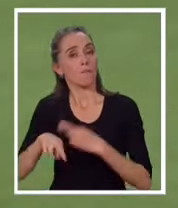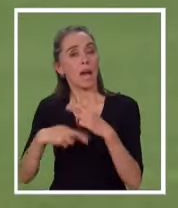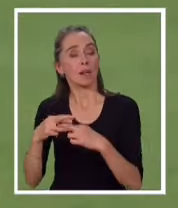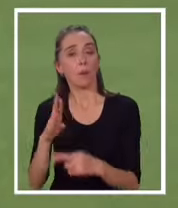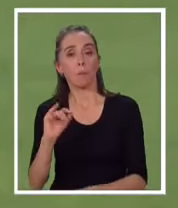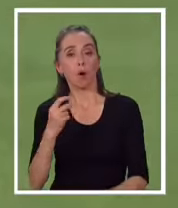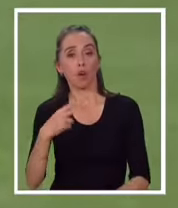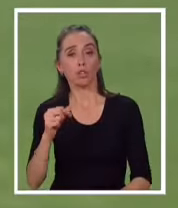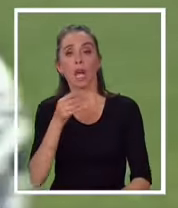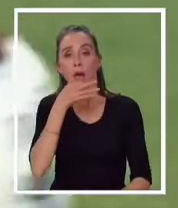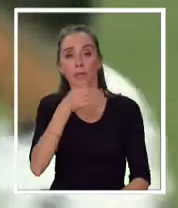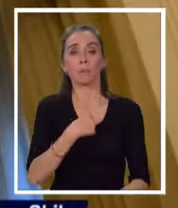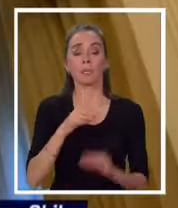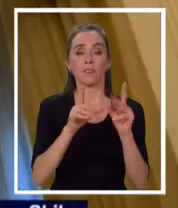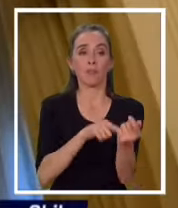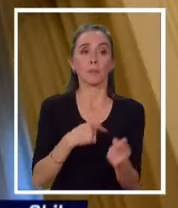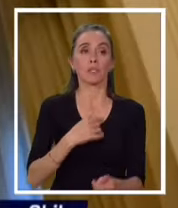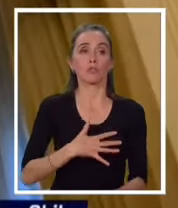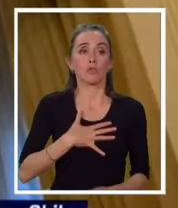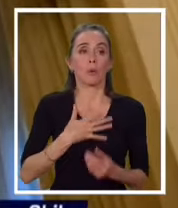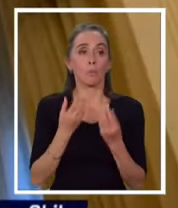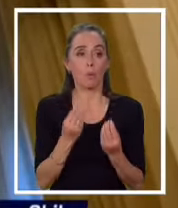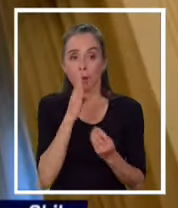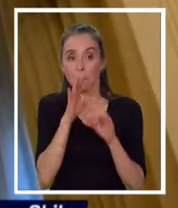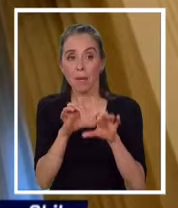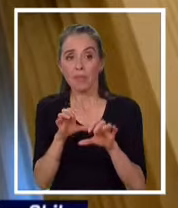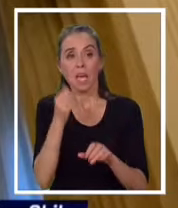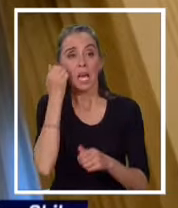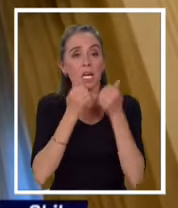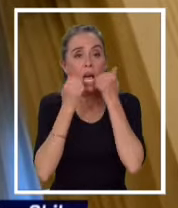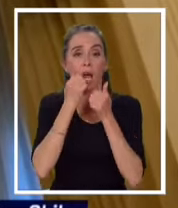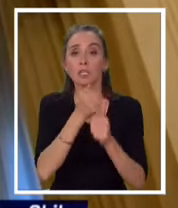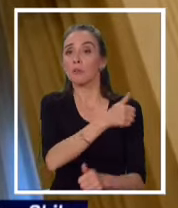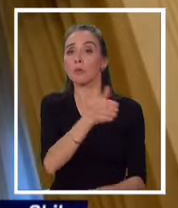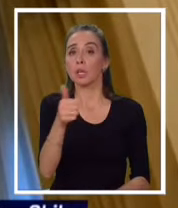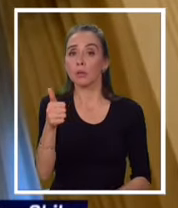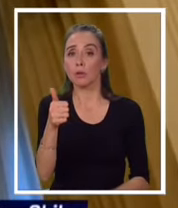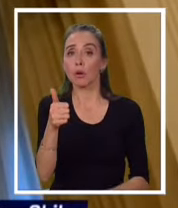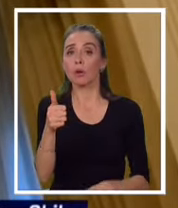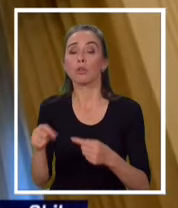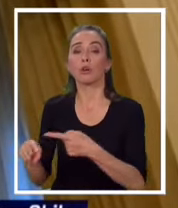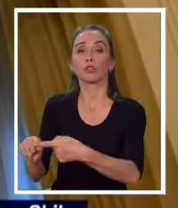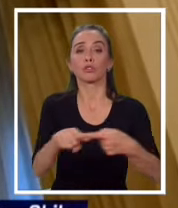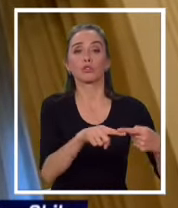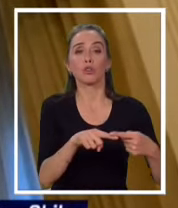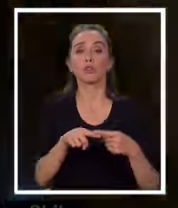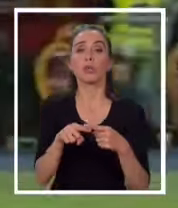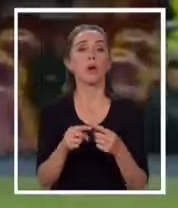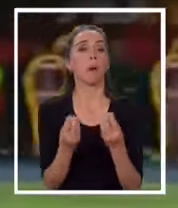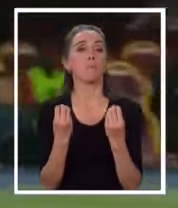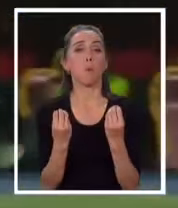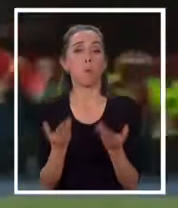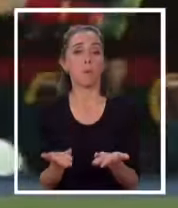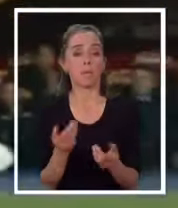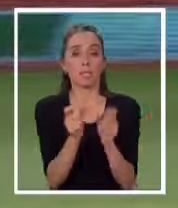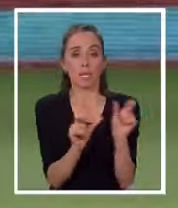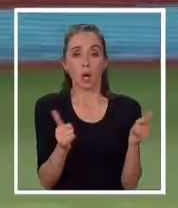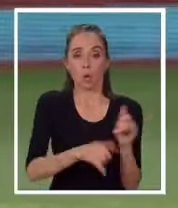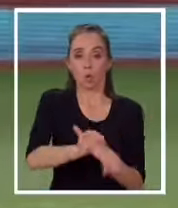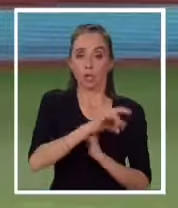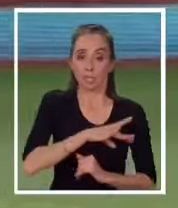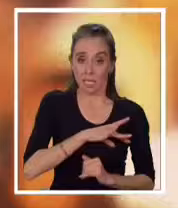en Bolonia mi familia, yo me he sentido súper bien, el cariño de toda la gente. La sociedad se porta súper bien. Los chilenos en Europa